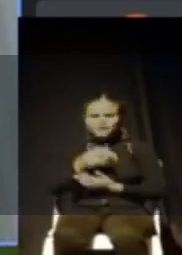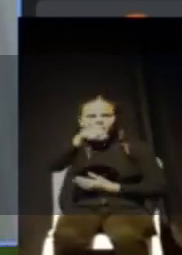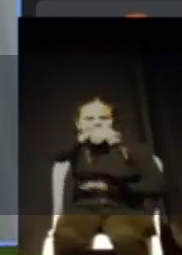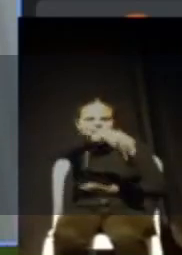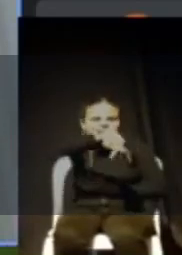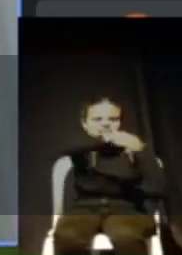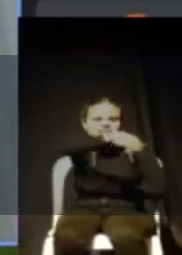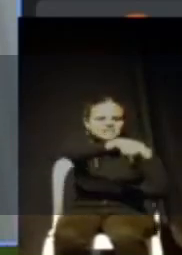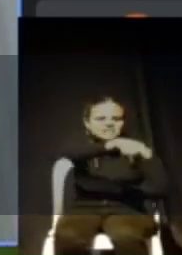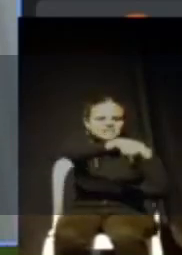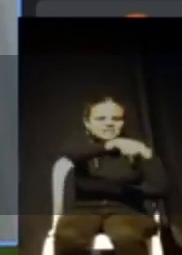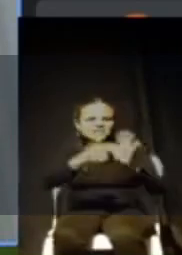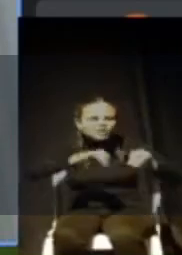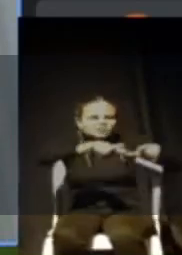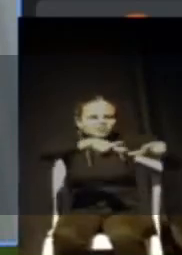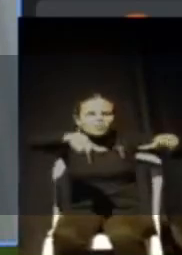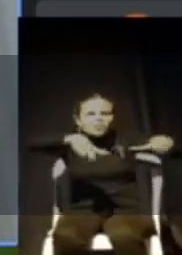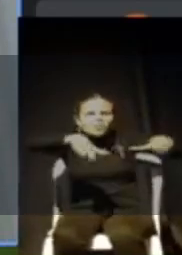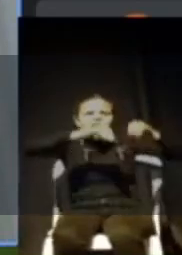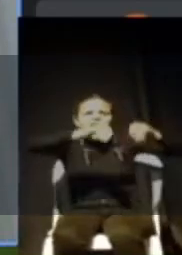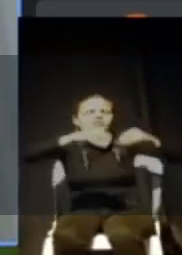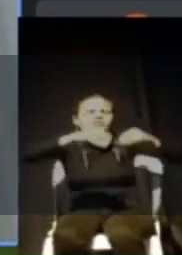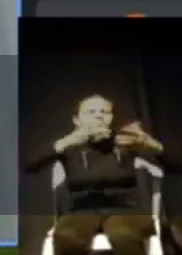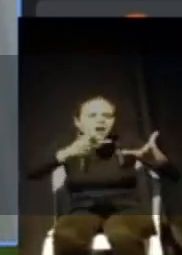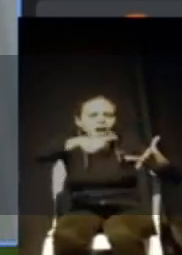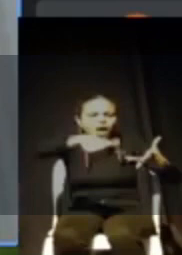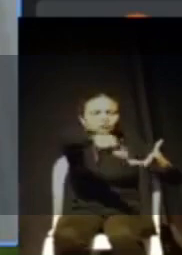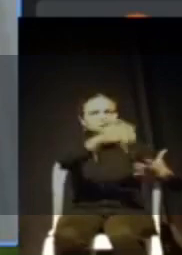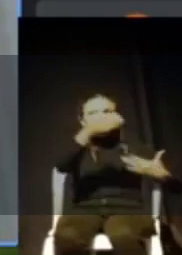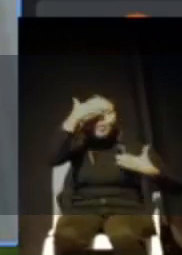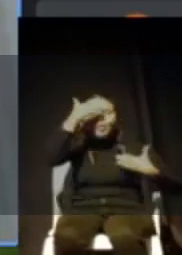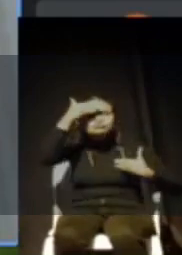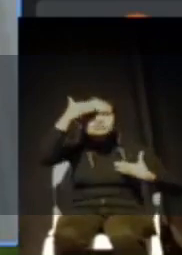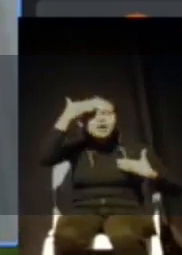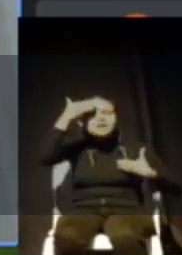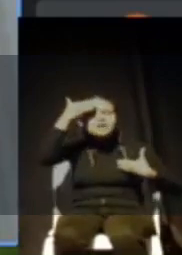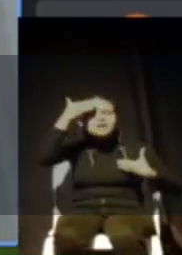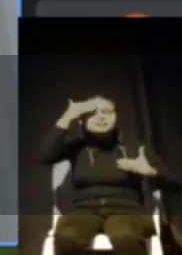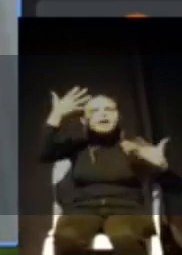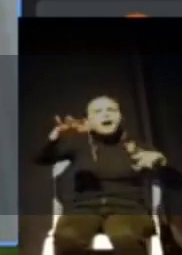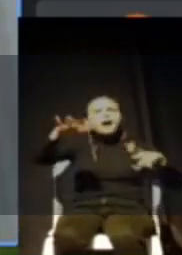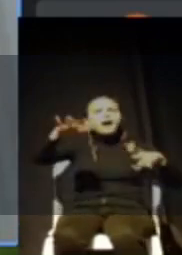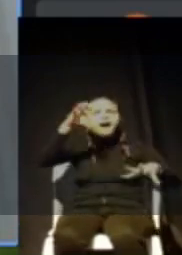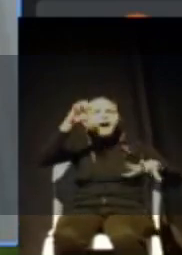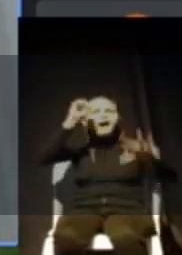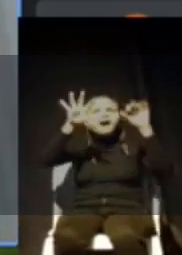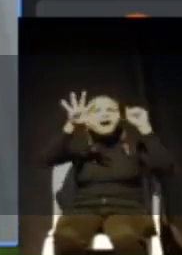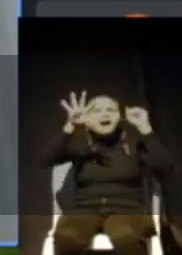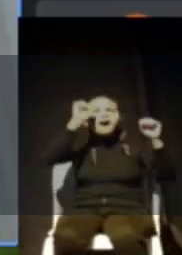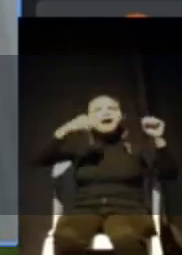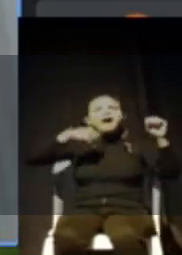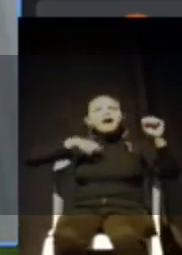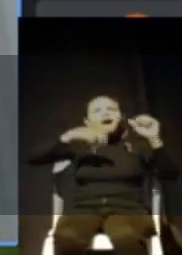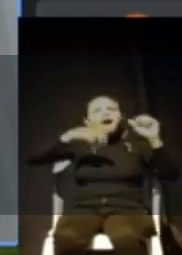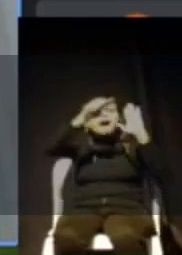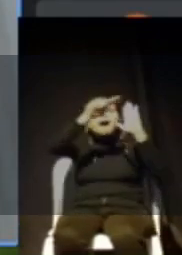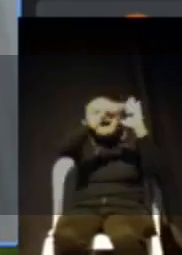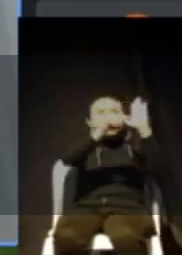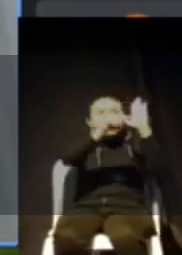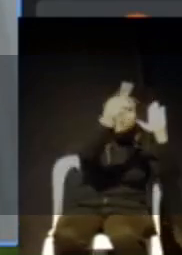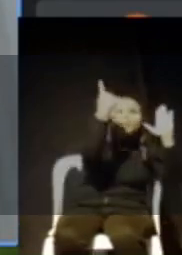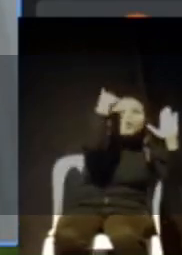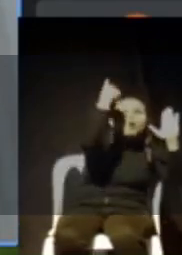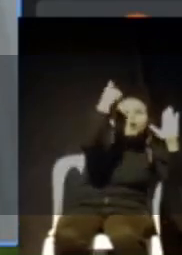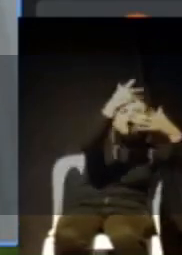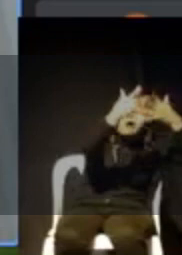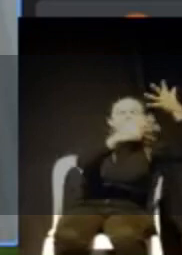de reflexión al interior de las comunidades para lograr mayor solidez y coherencia en sus concepciones políticas, lo que en otro